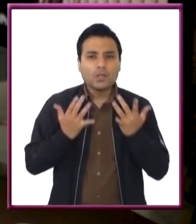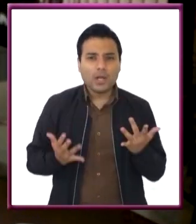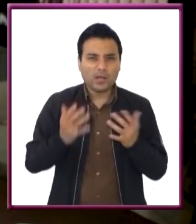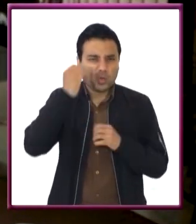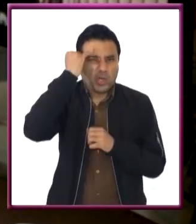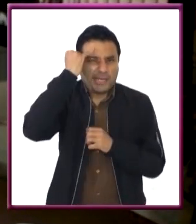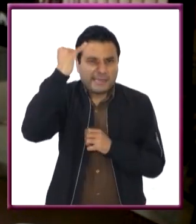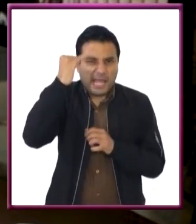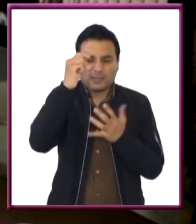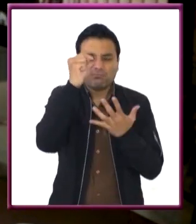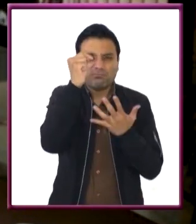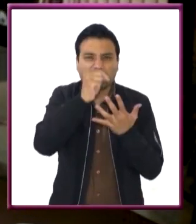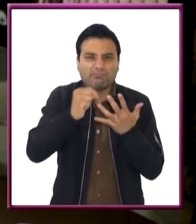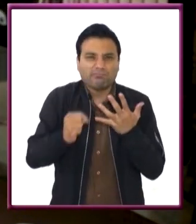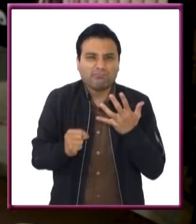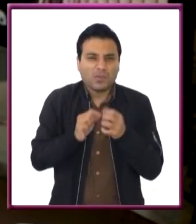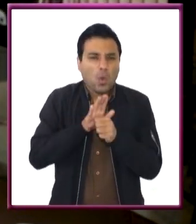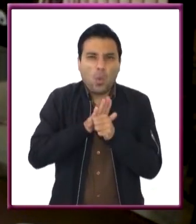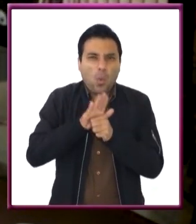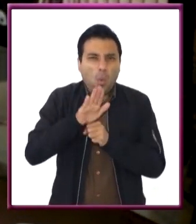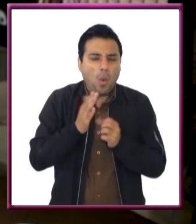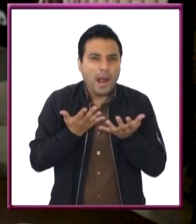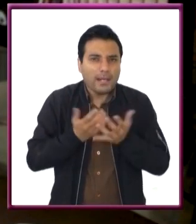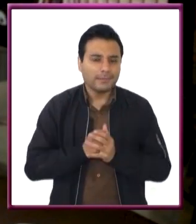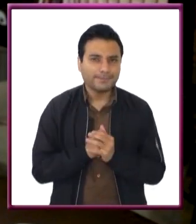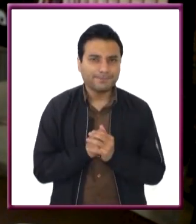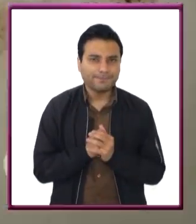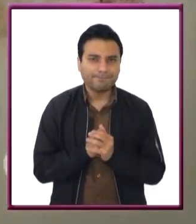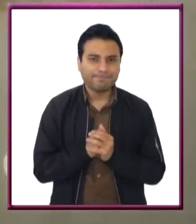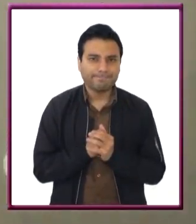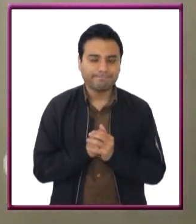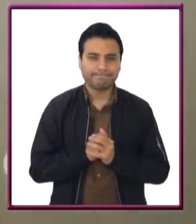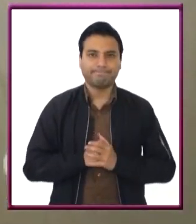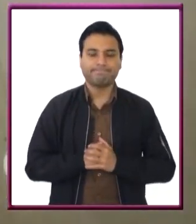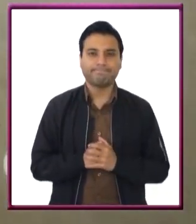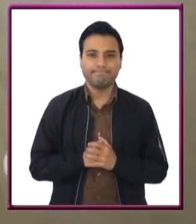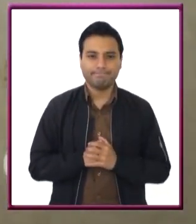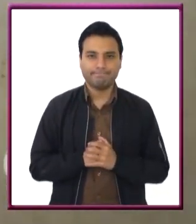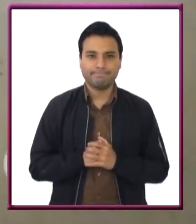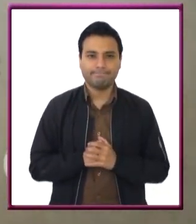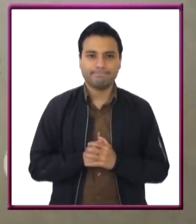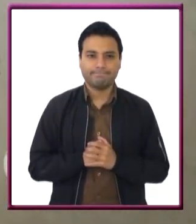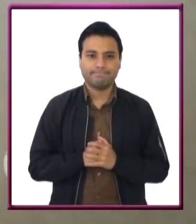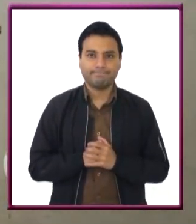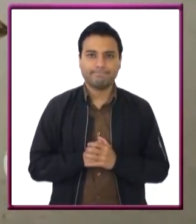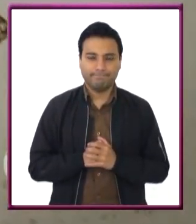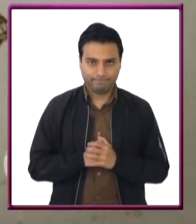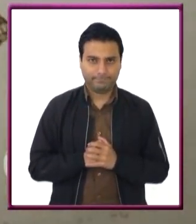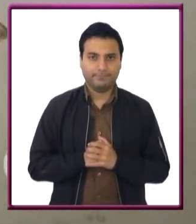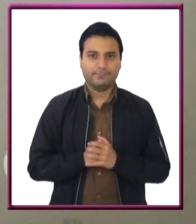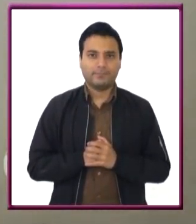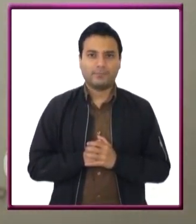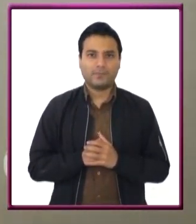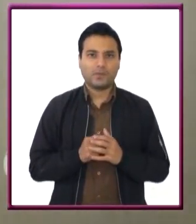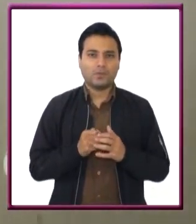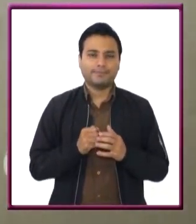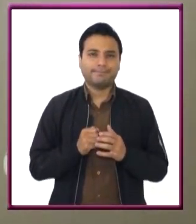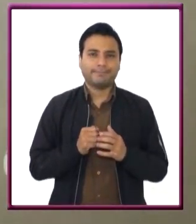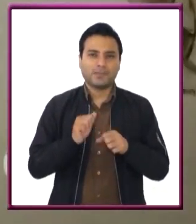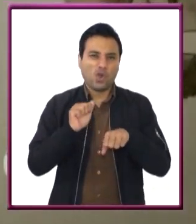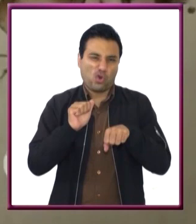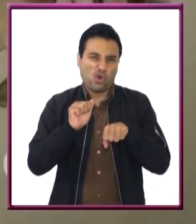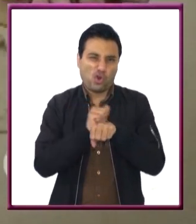Leonardo da Vinci para que nos imaginemos su grado de genialidad es el vehículo